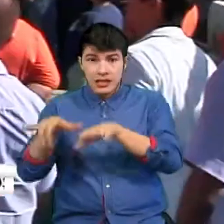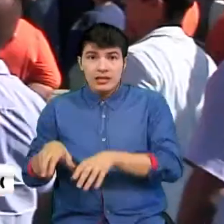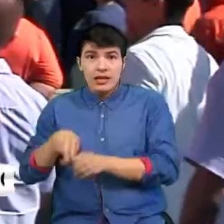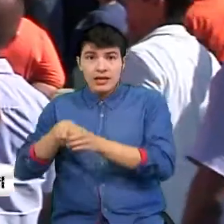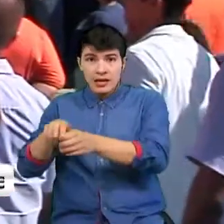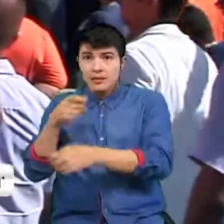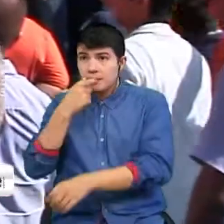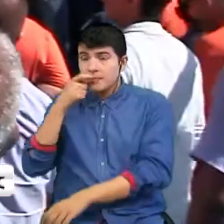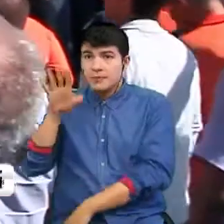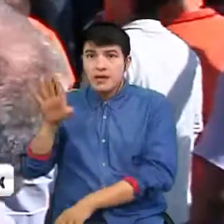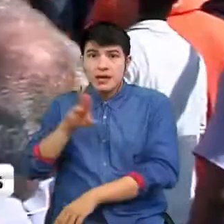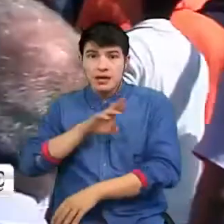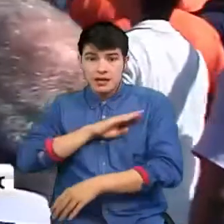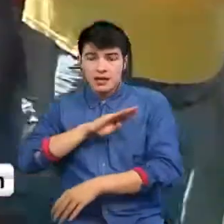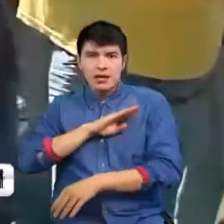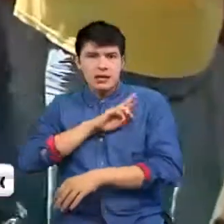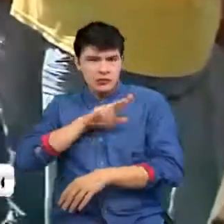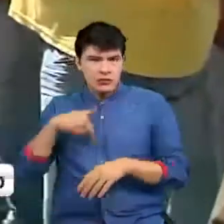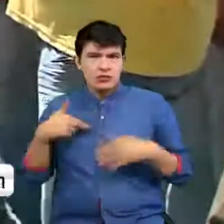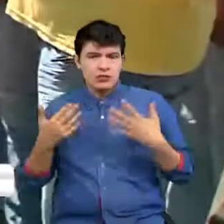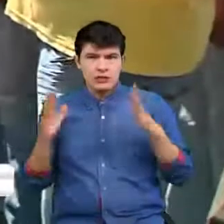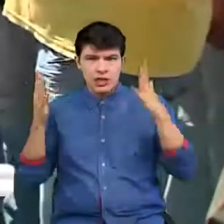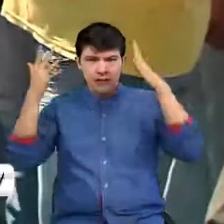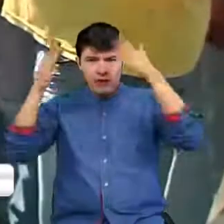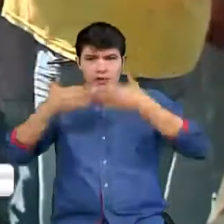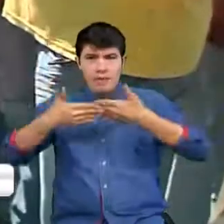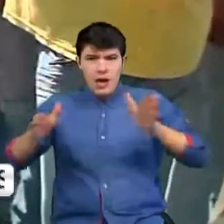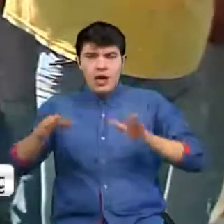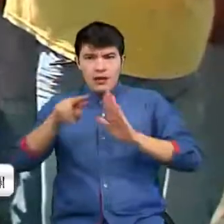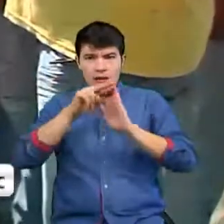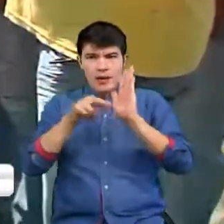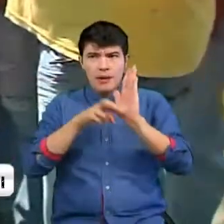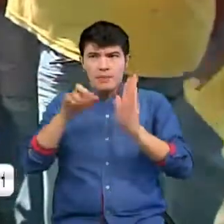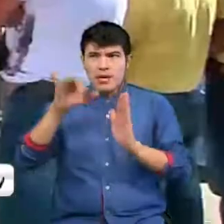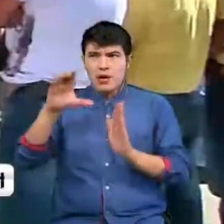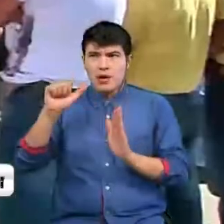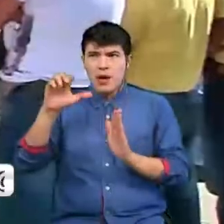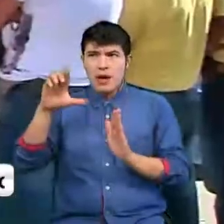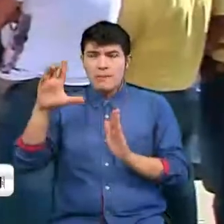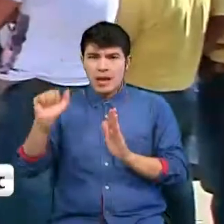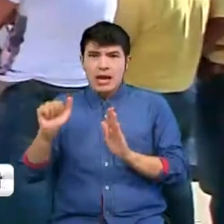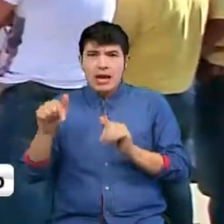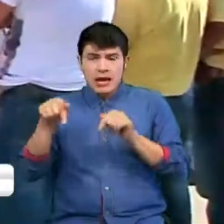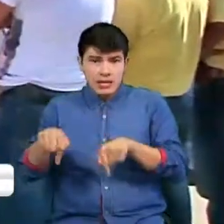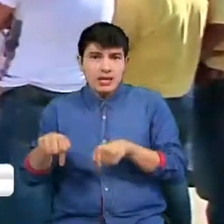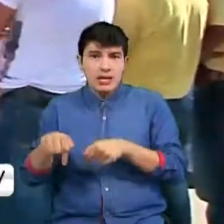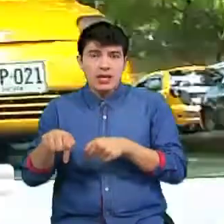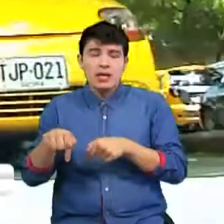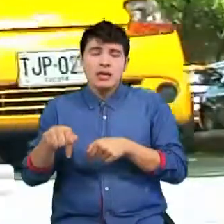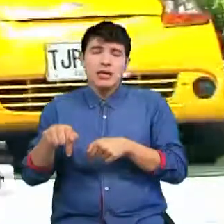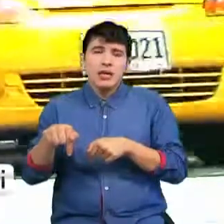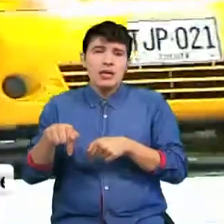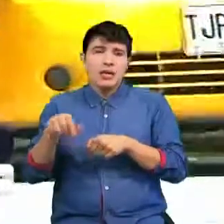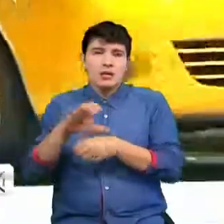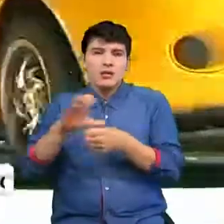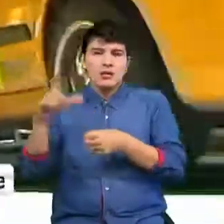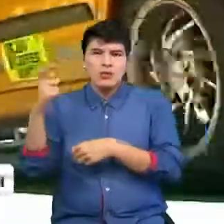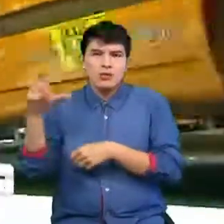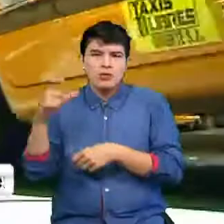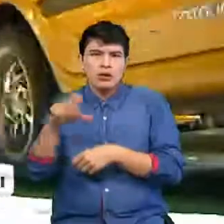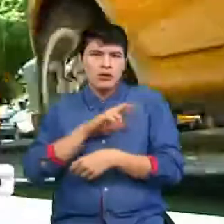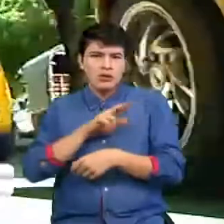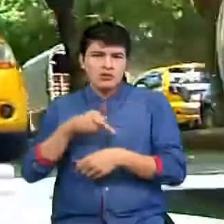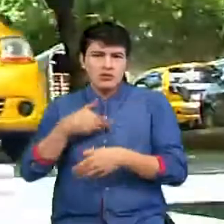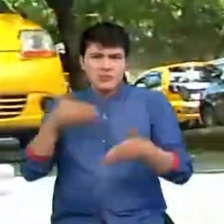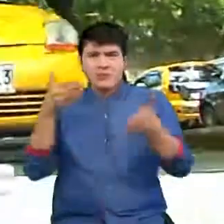tránsito y con la alcaldía es más estamos celebrando la ampliación del 'pico y placa' que hizo para los carros de cúcuta entonces no queremos entorpecer el buen trabajo que